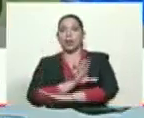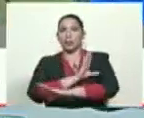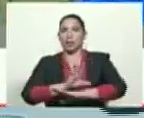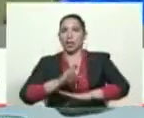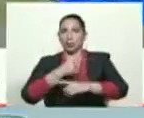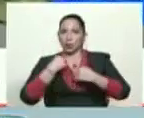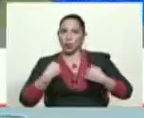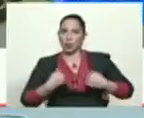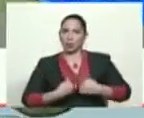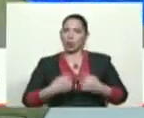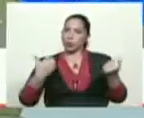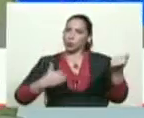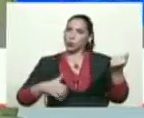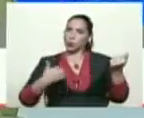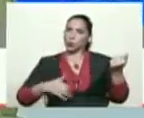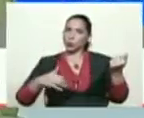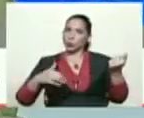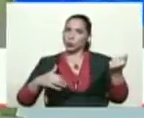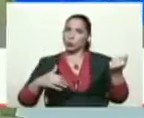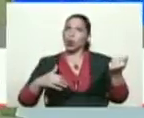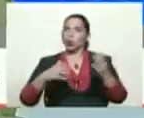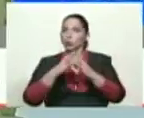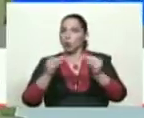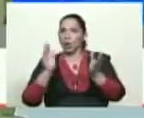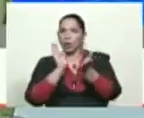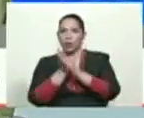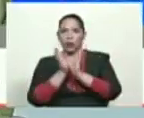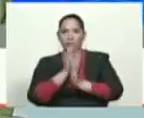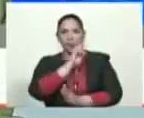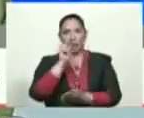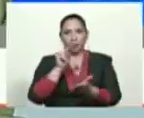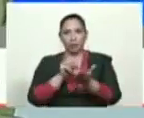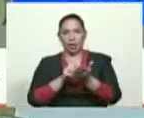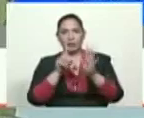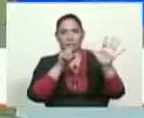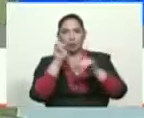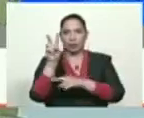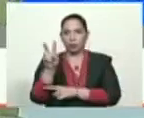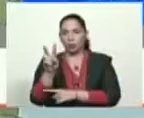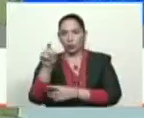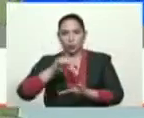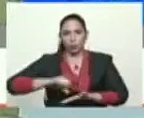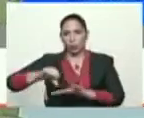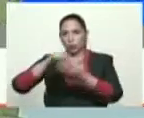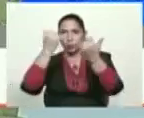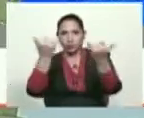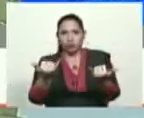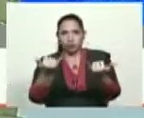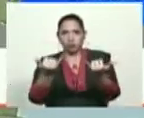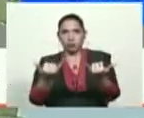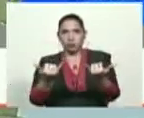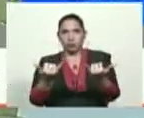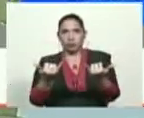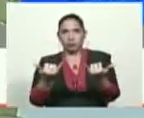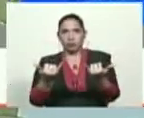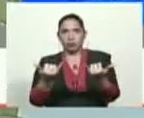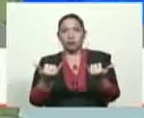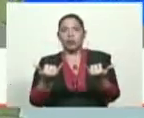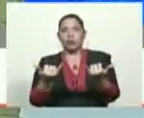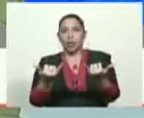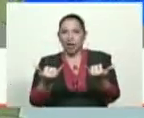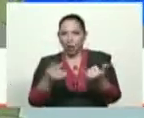corazón llanero toda la geografía nacional de estas 62 ciudades ya ahí es donde corazón